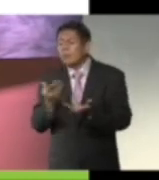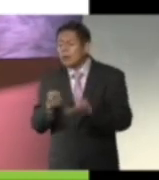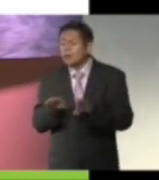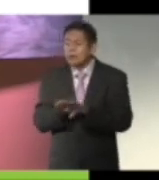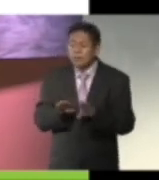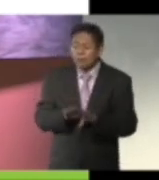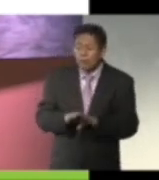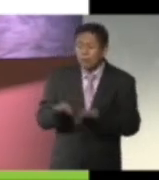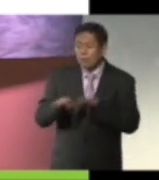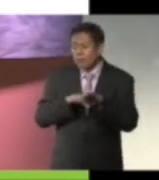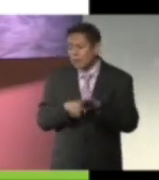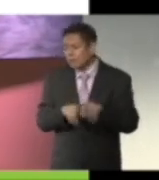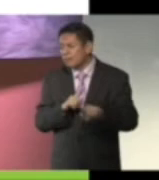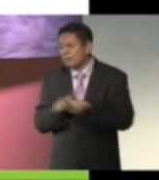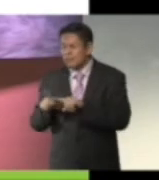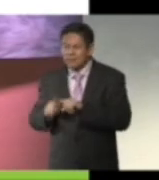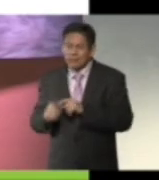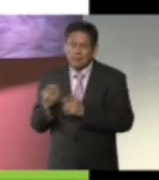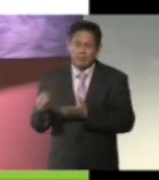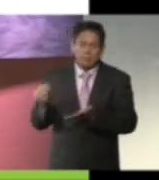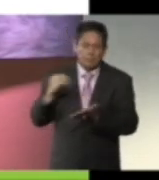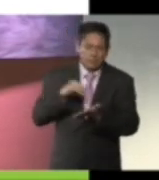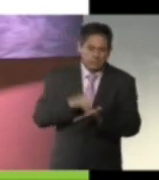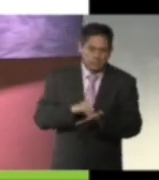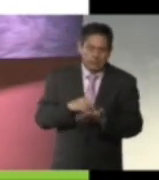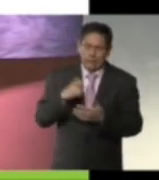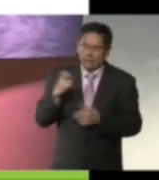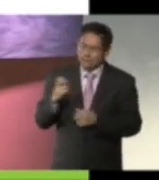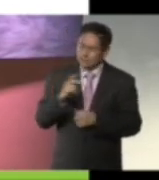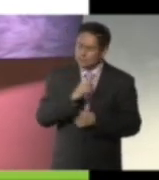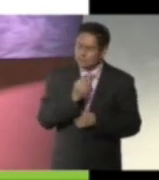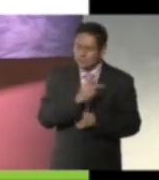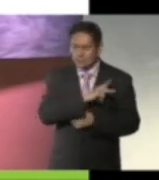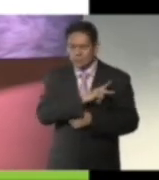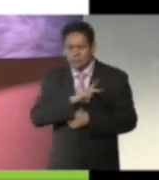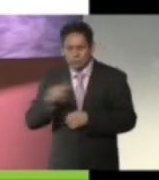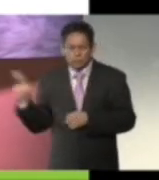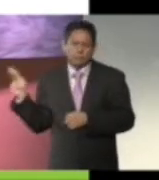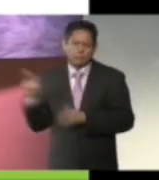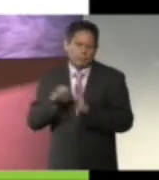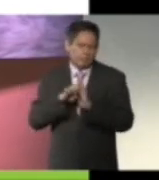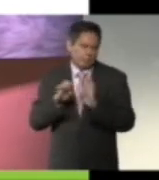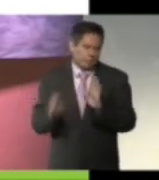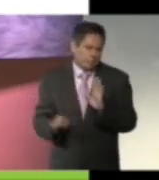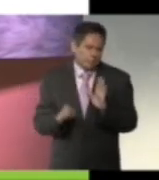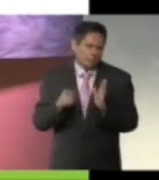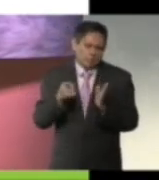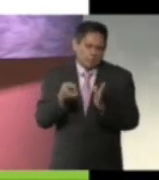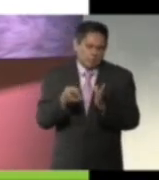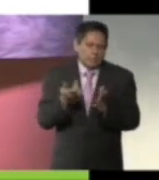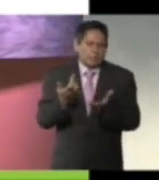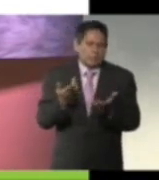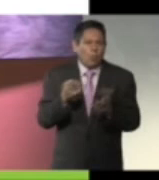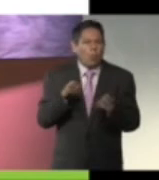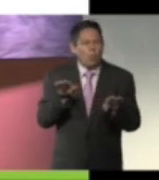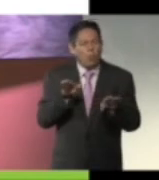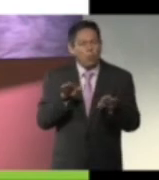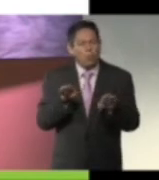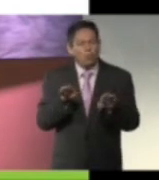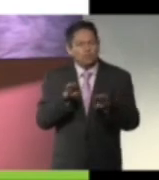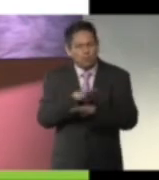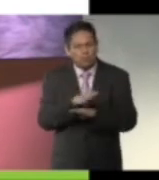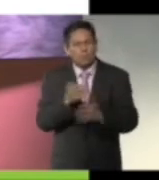partes, en todas partes. Desde el punto de vista económico, fundamentalmente, porque si